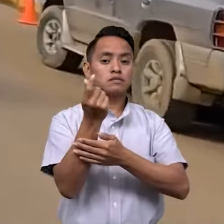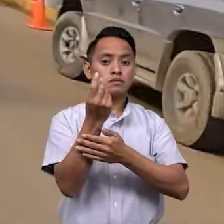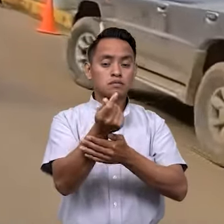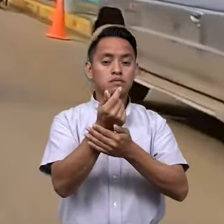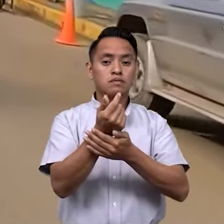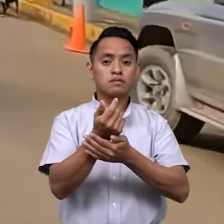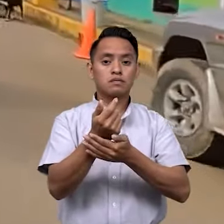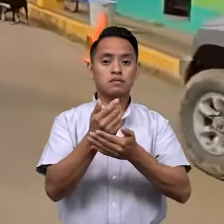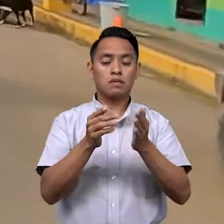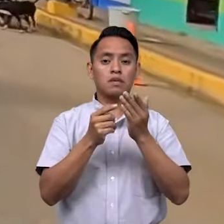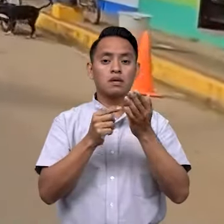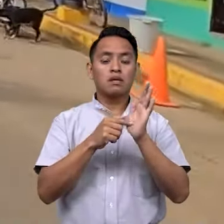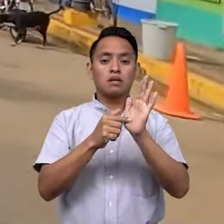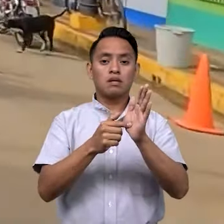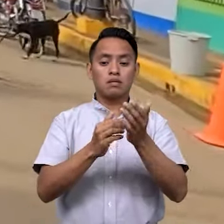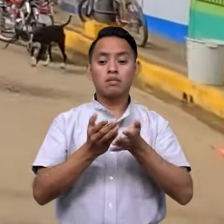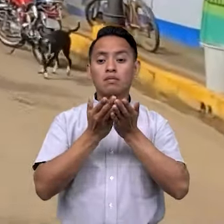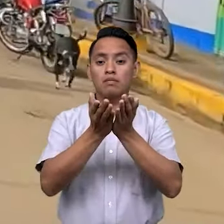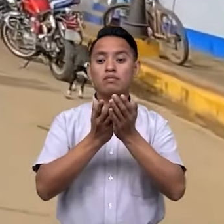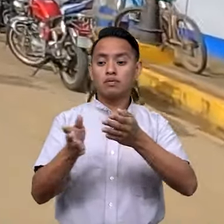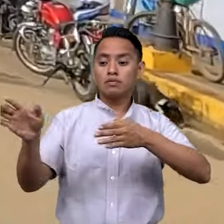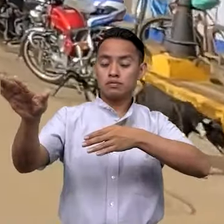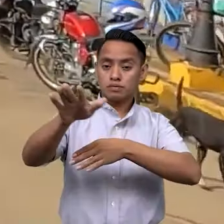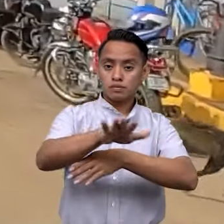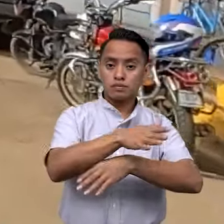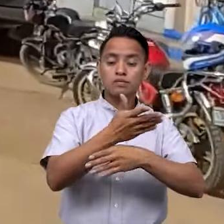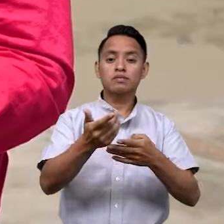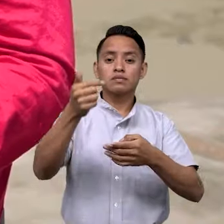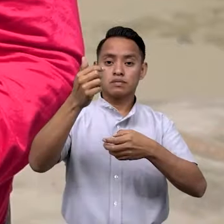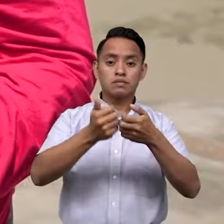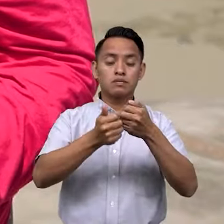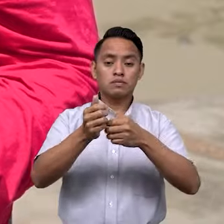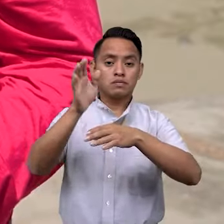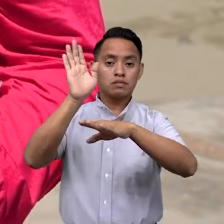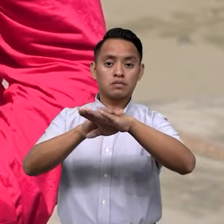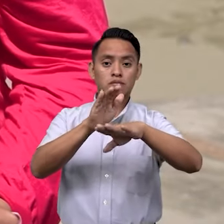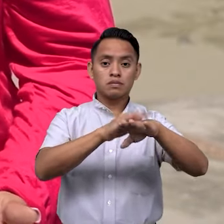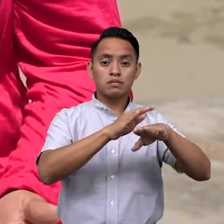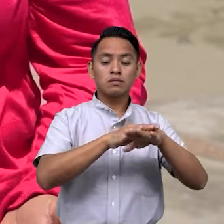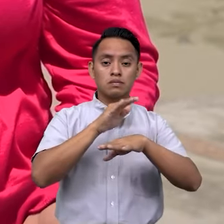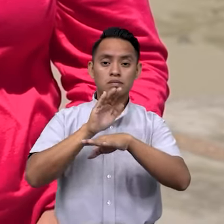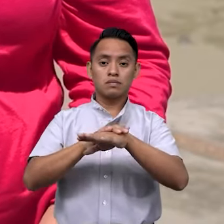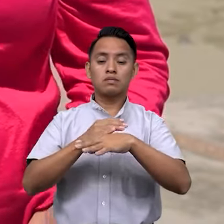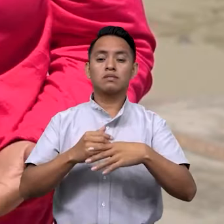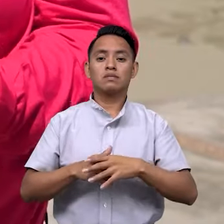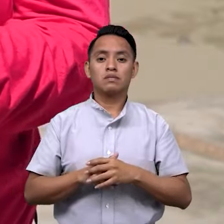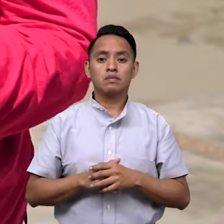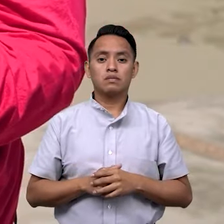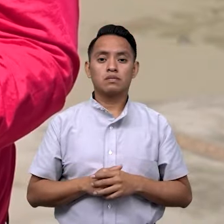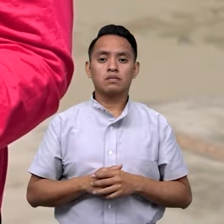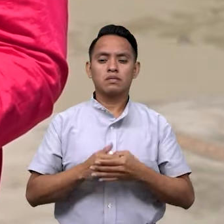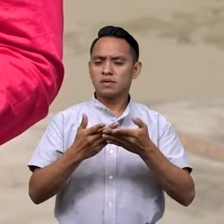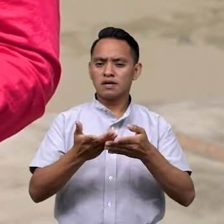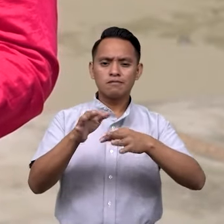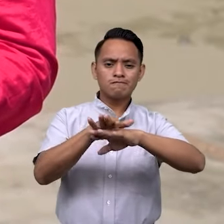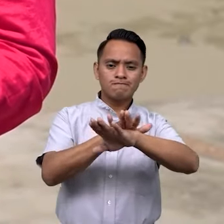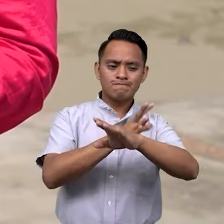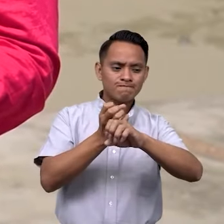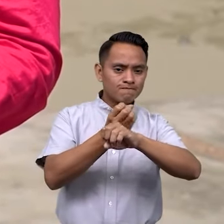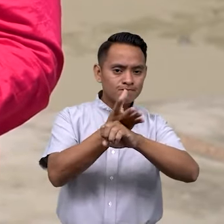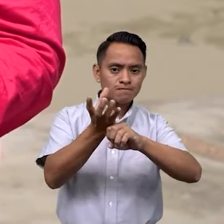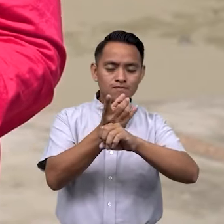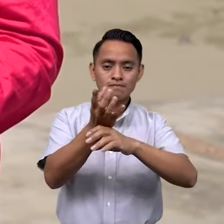que se fue para el mar por 4 días, 5 días, una situación de alerta, inmediatamente se la hacemos salir. Hay una conciencia